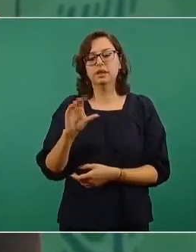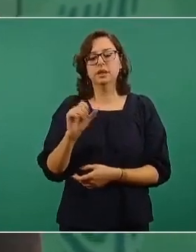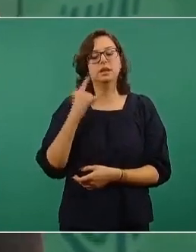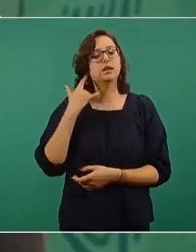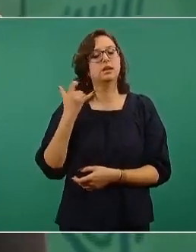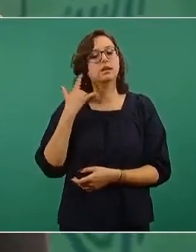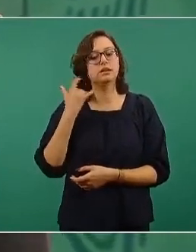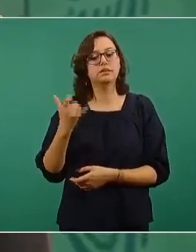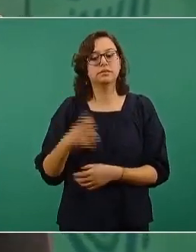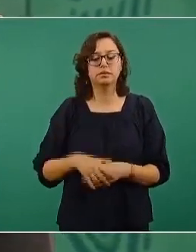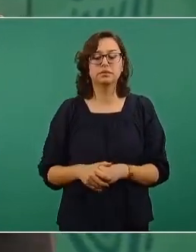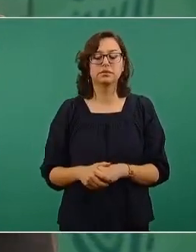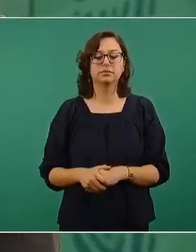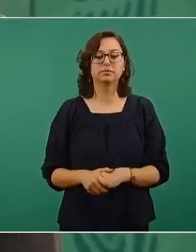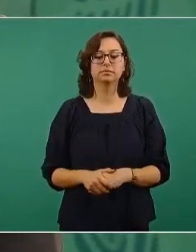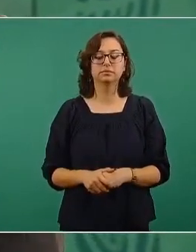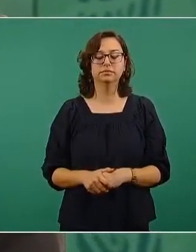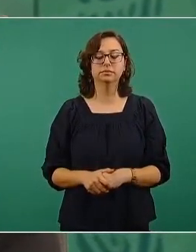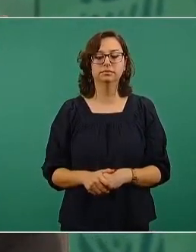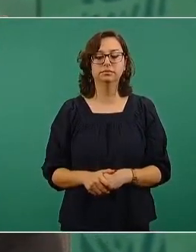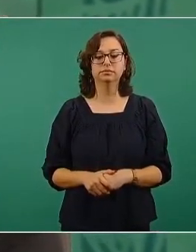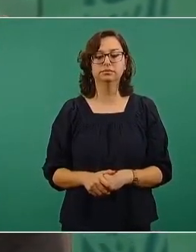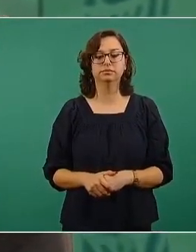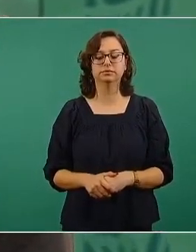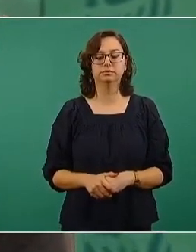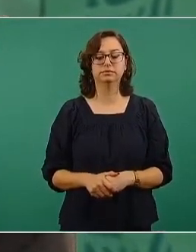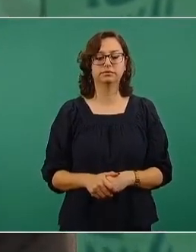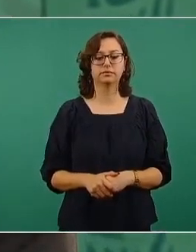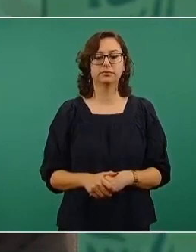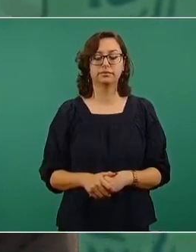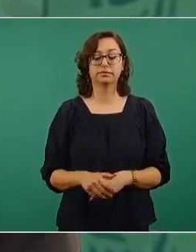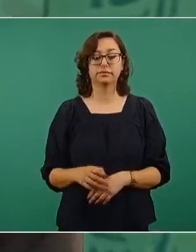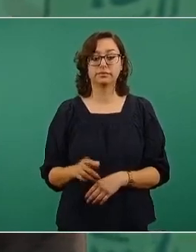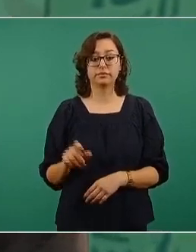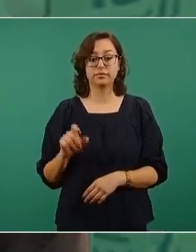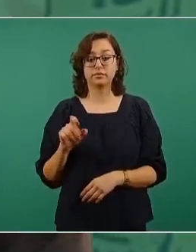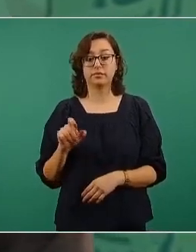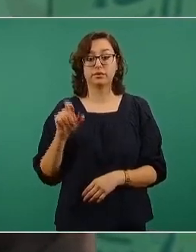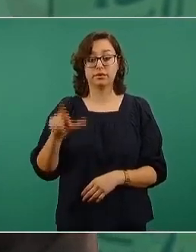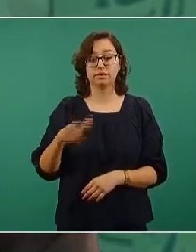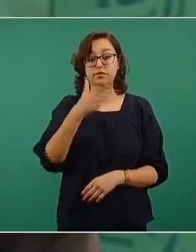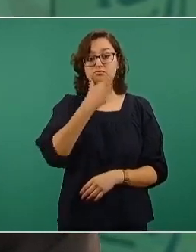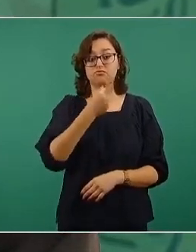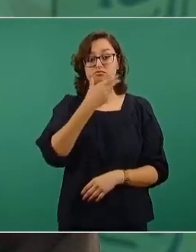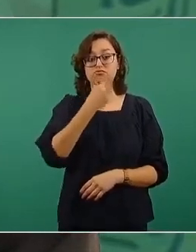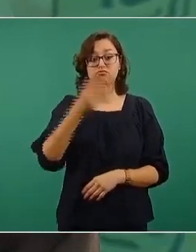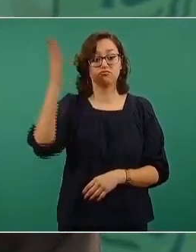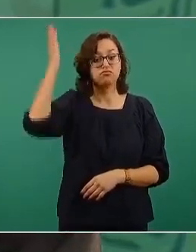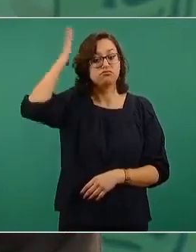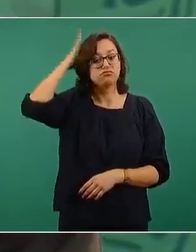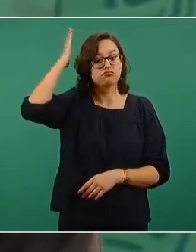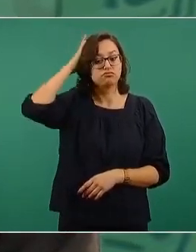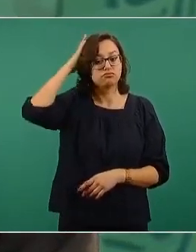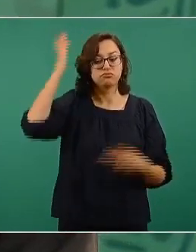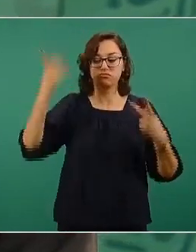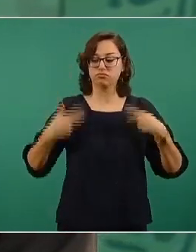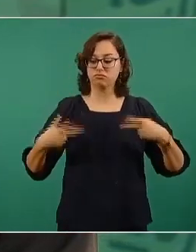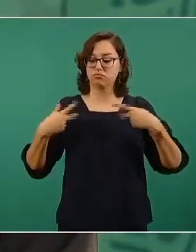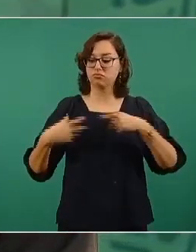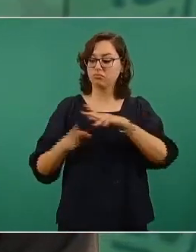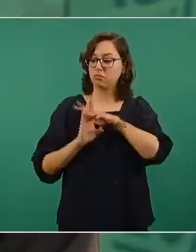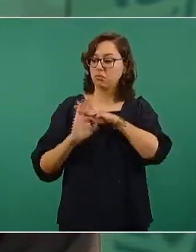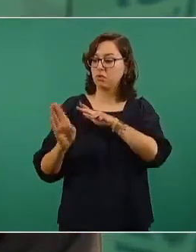Al Rojas era un líder defensor de